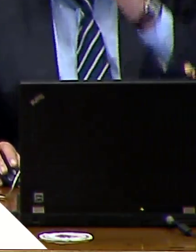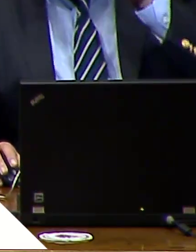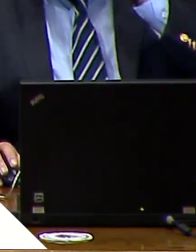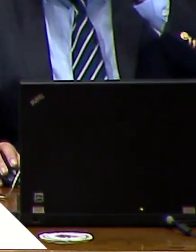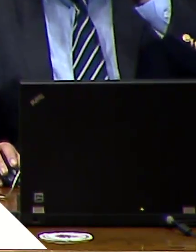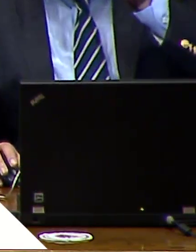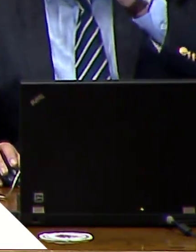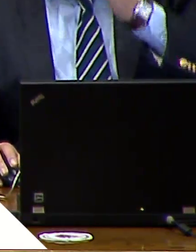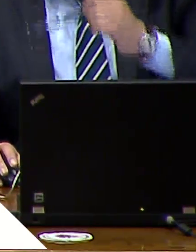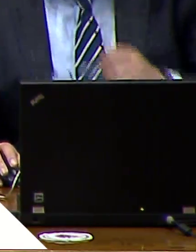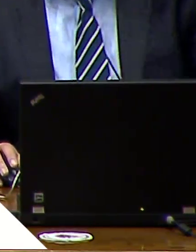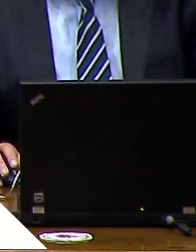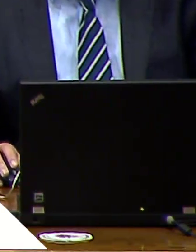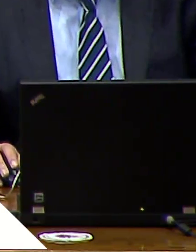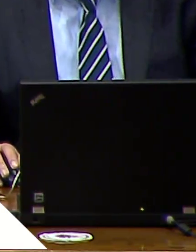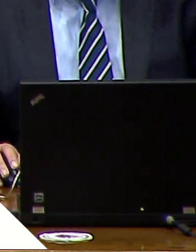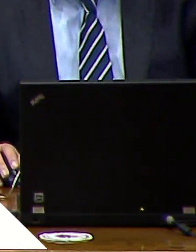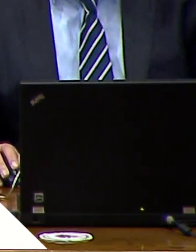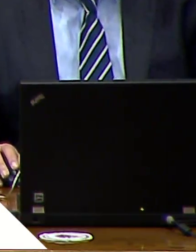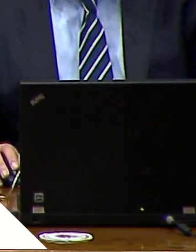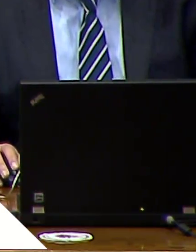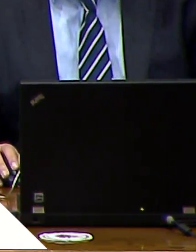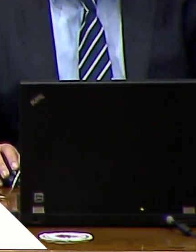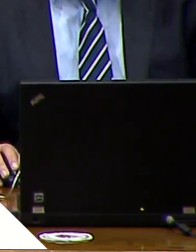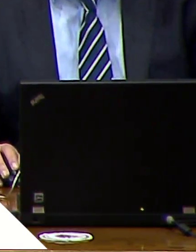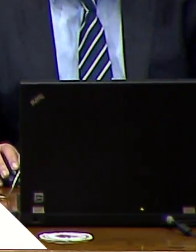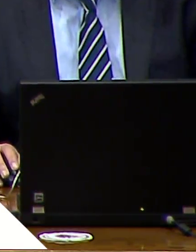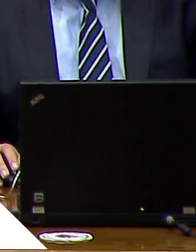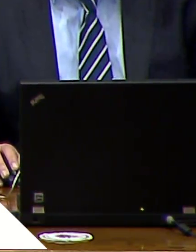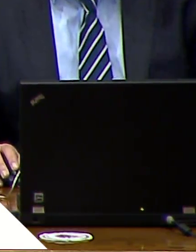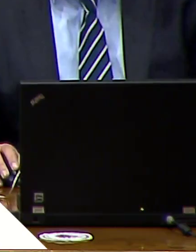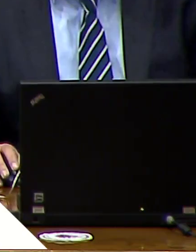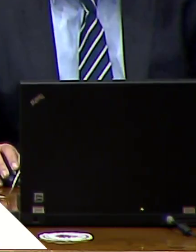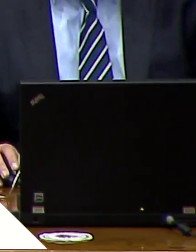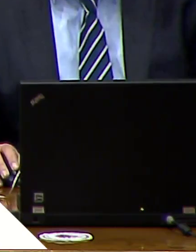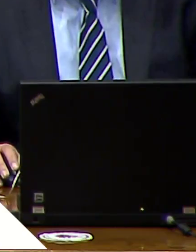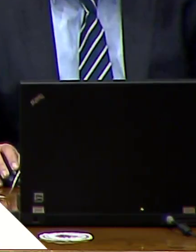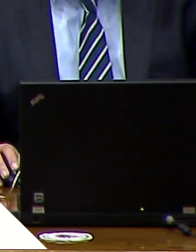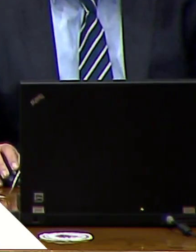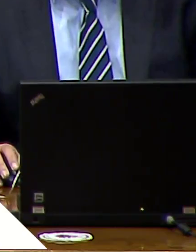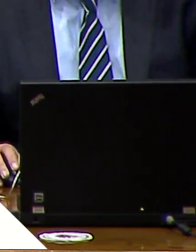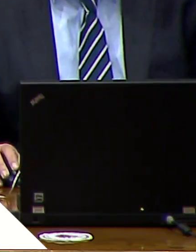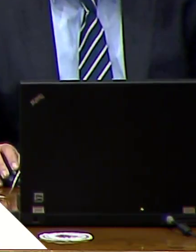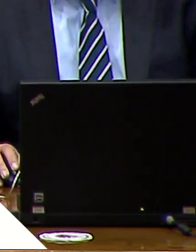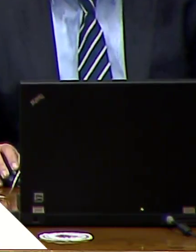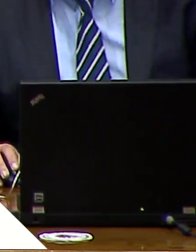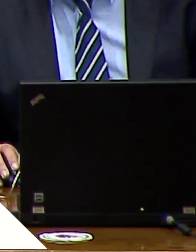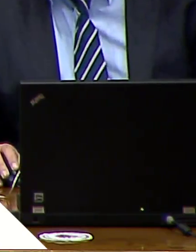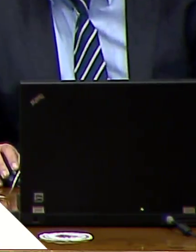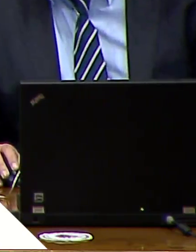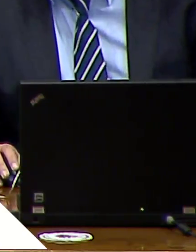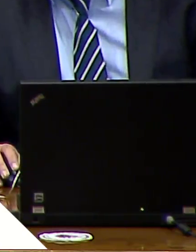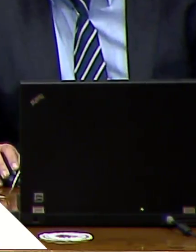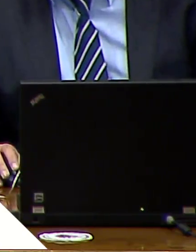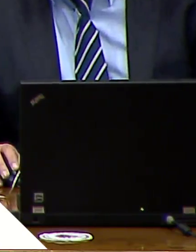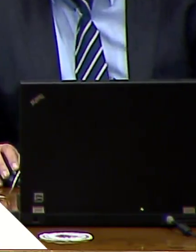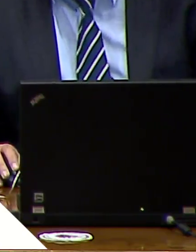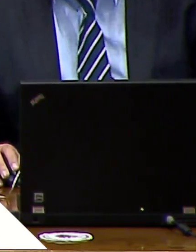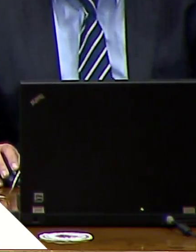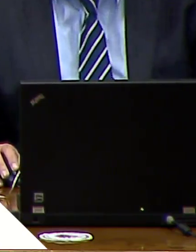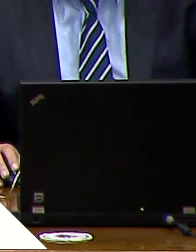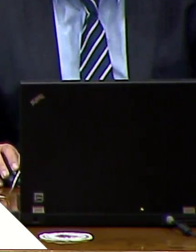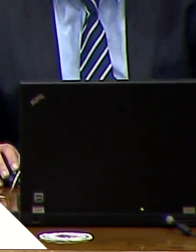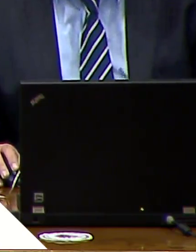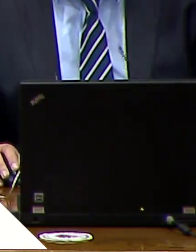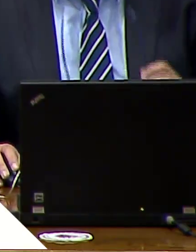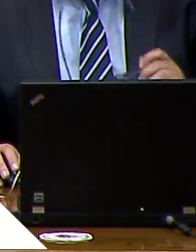la presencia del presidente de la ANEF y su equipo directivo que nos acompaña en la tribuna. Bienvenido, don Raúl